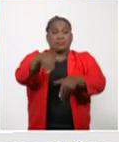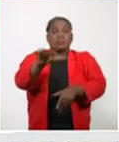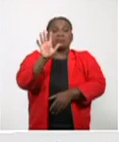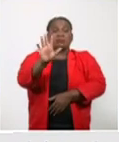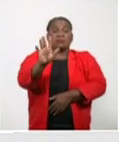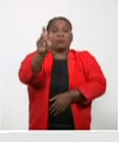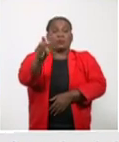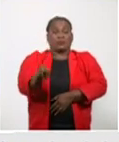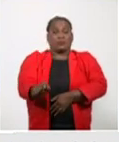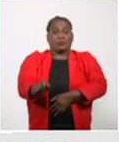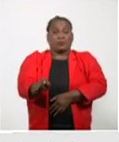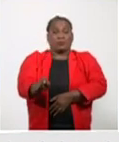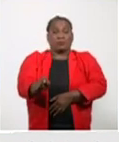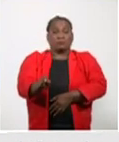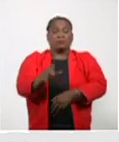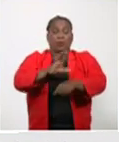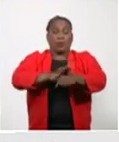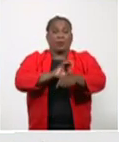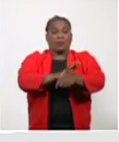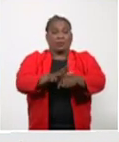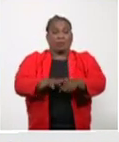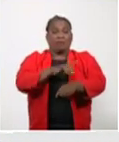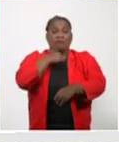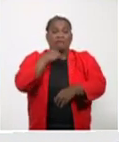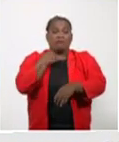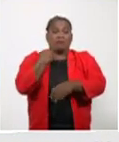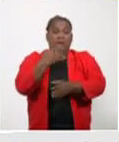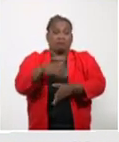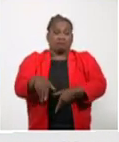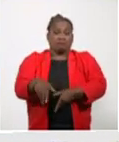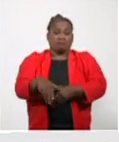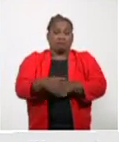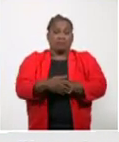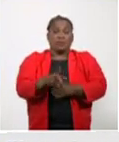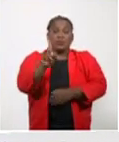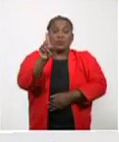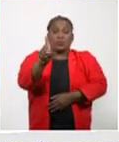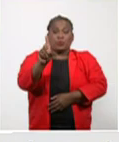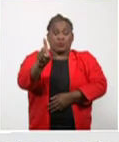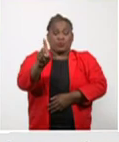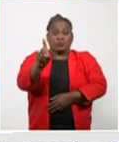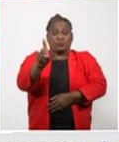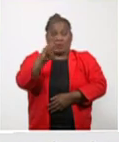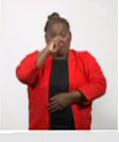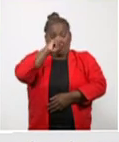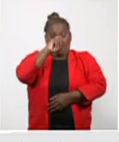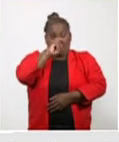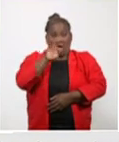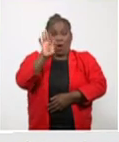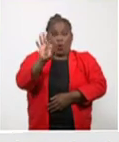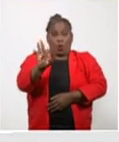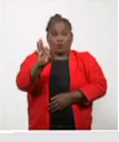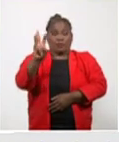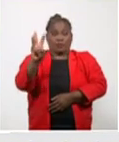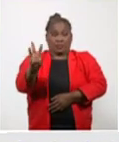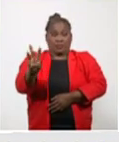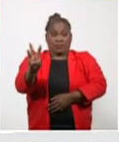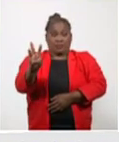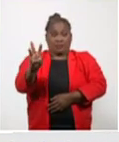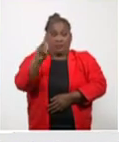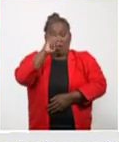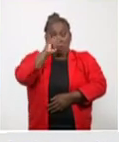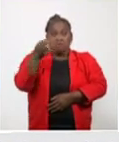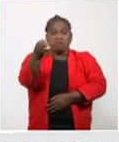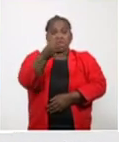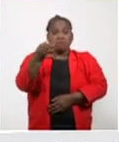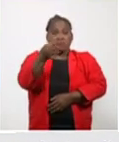personas con COVID. Uno es un paciente de 83 años de edad del municipio de Guanabacoa, aquí